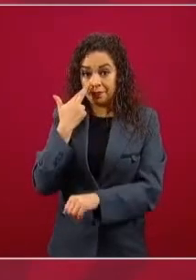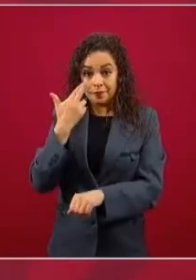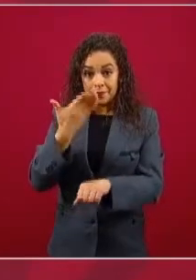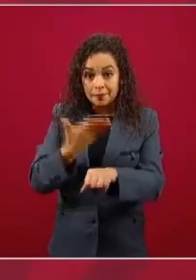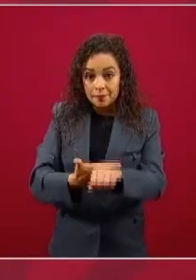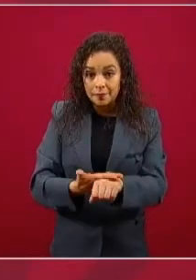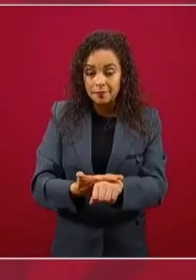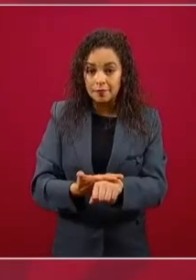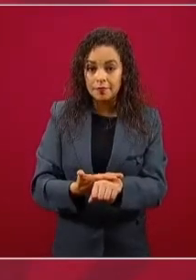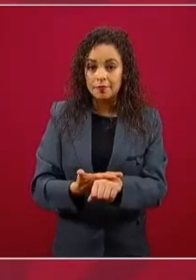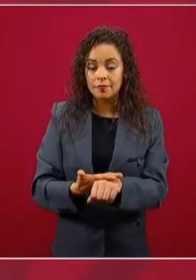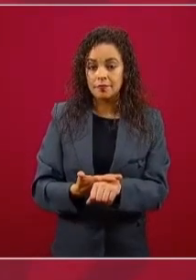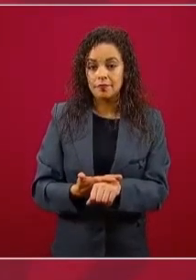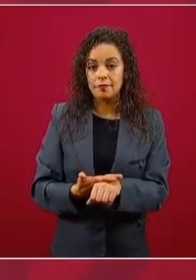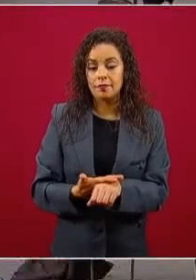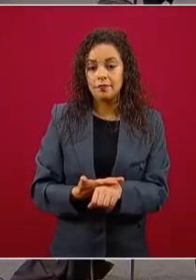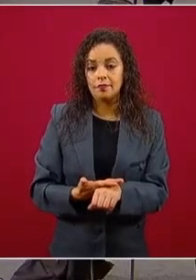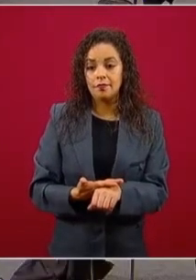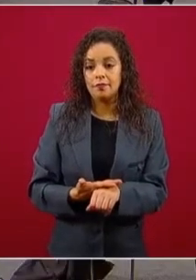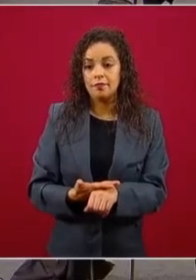pudieron